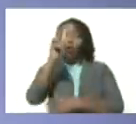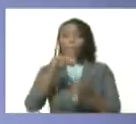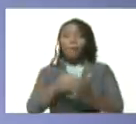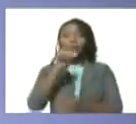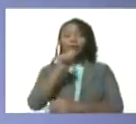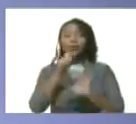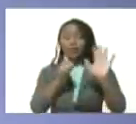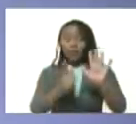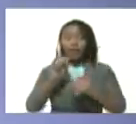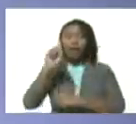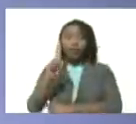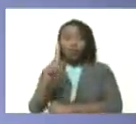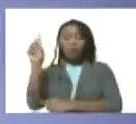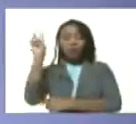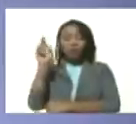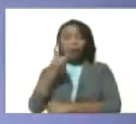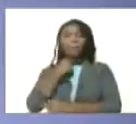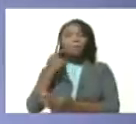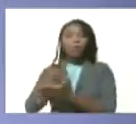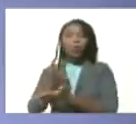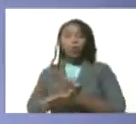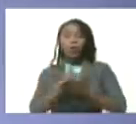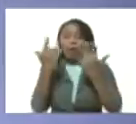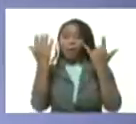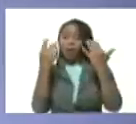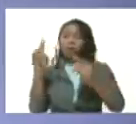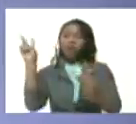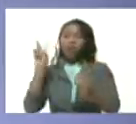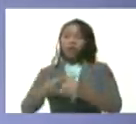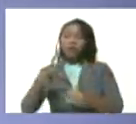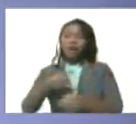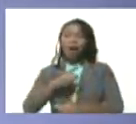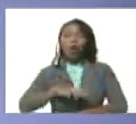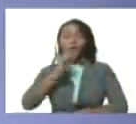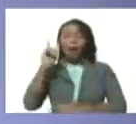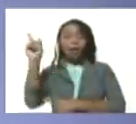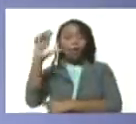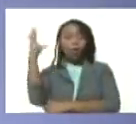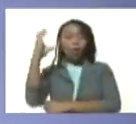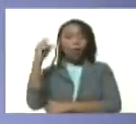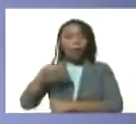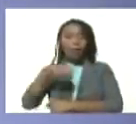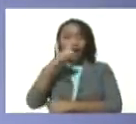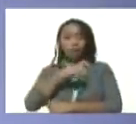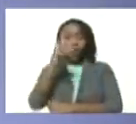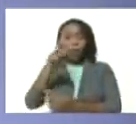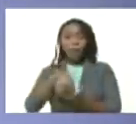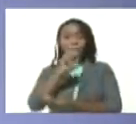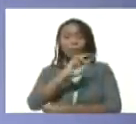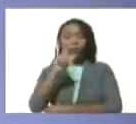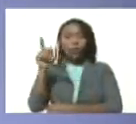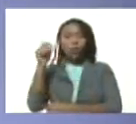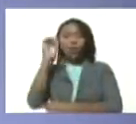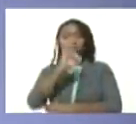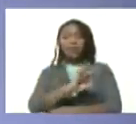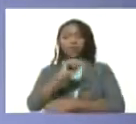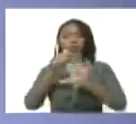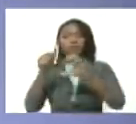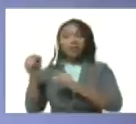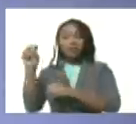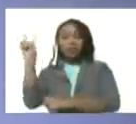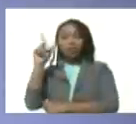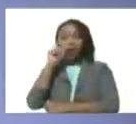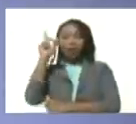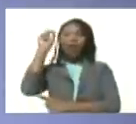migrantes venezolanos han perdido la vida a manos de la violencia criminal colombiana, y en este año 2021, 360 venezolanos